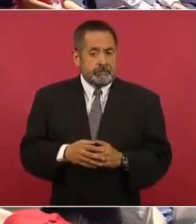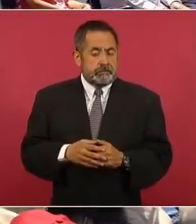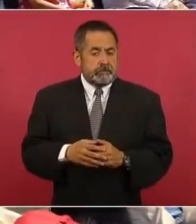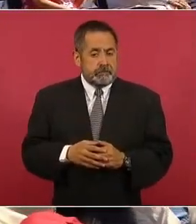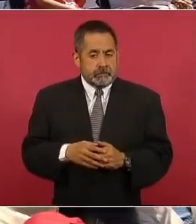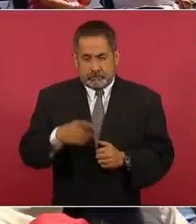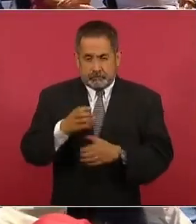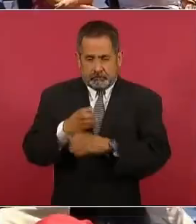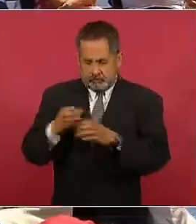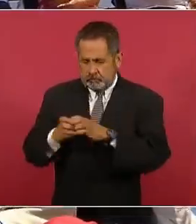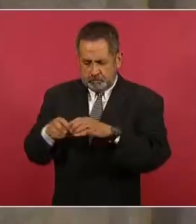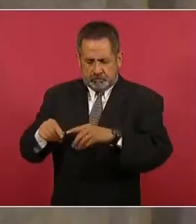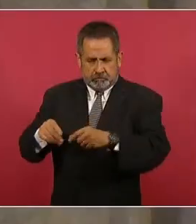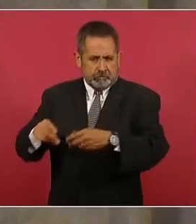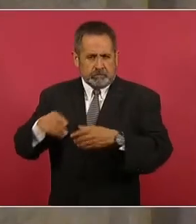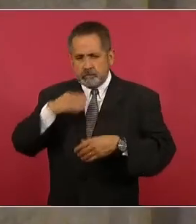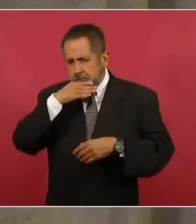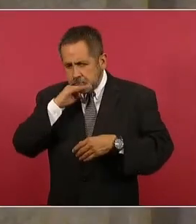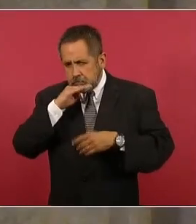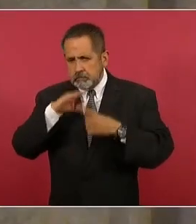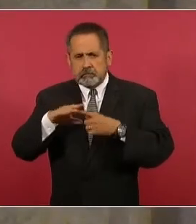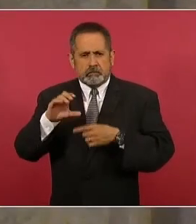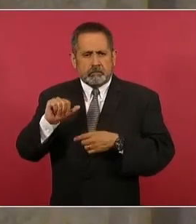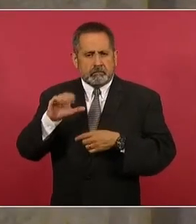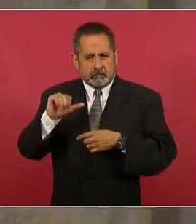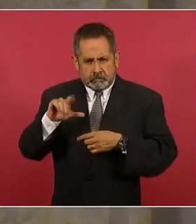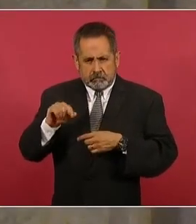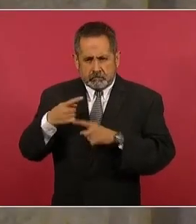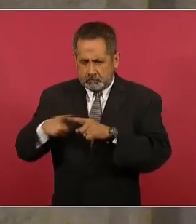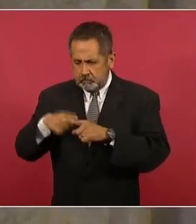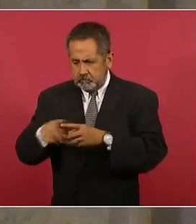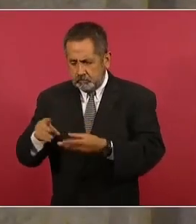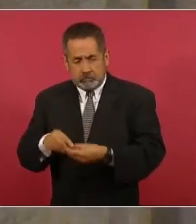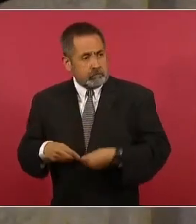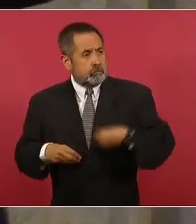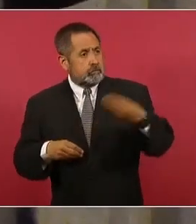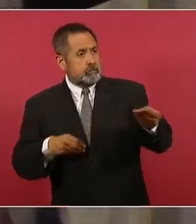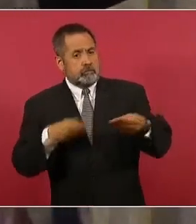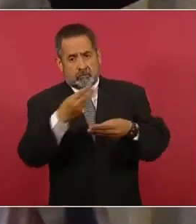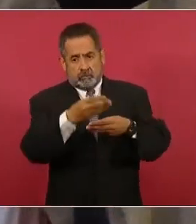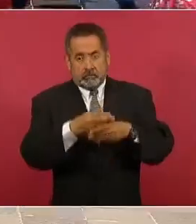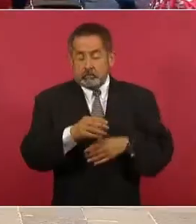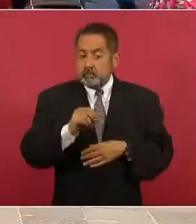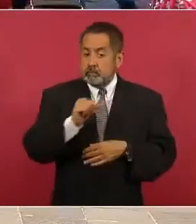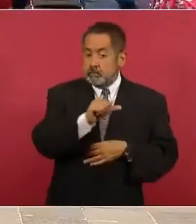en especie, en maíz, en cacao, los gobernantes